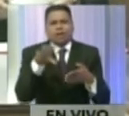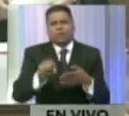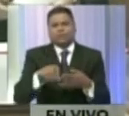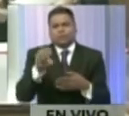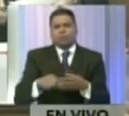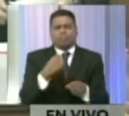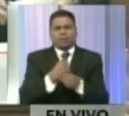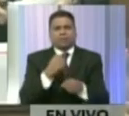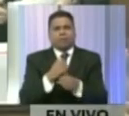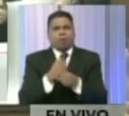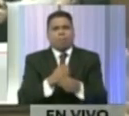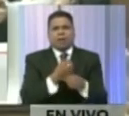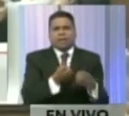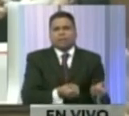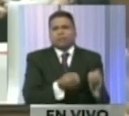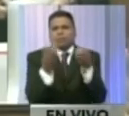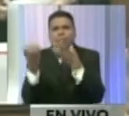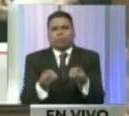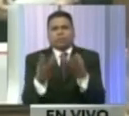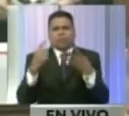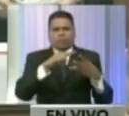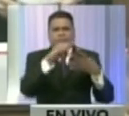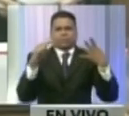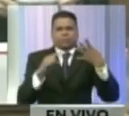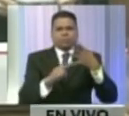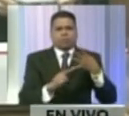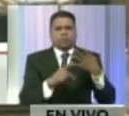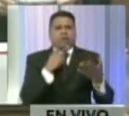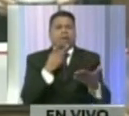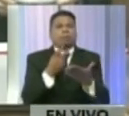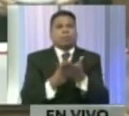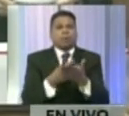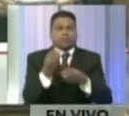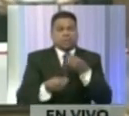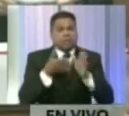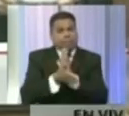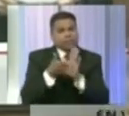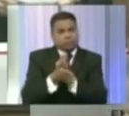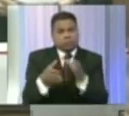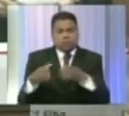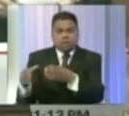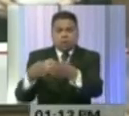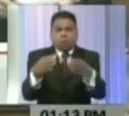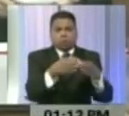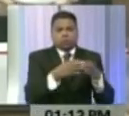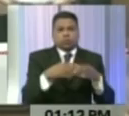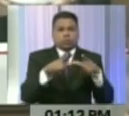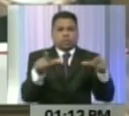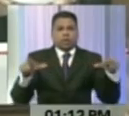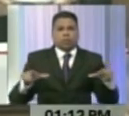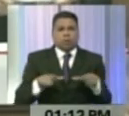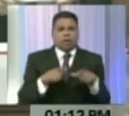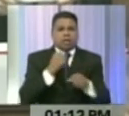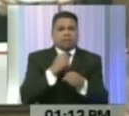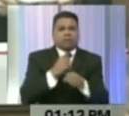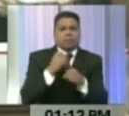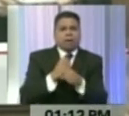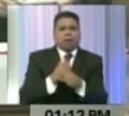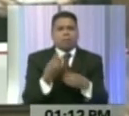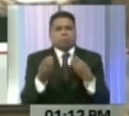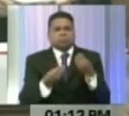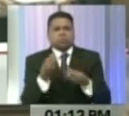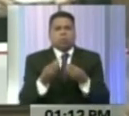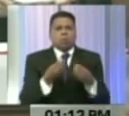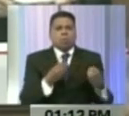Banca Nacional para el financiamiento de los exportadores. Entre las propuestas surgidas de estas reuniones de mesa y de trabajo está coordinar con las